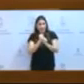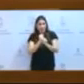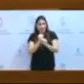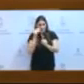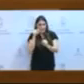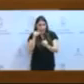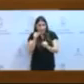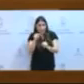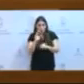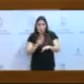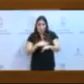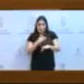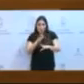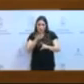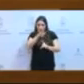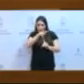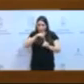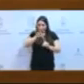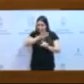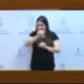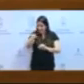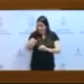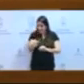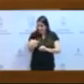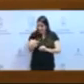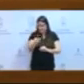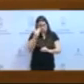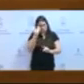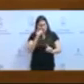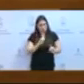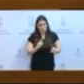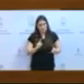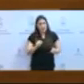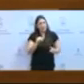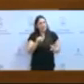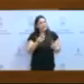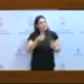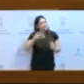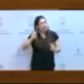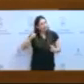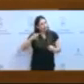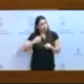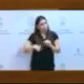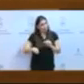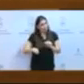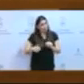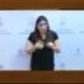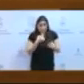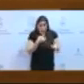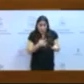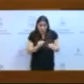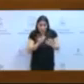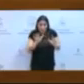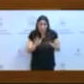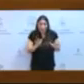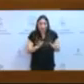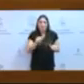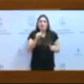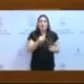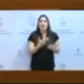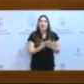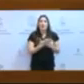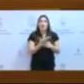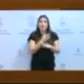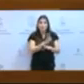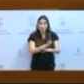de otras cosas, que yo creo que todos sabemos de lo que estamos hablando, porque estamos hablando de otras cosas, digámoslo. Pero hoy, en su proposición, lo